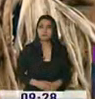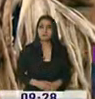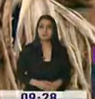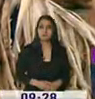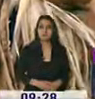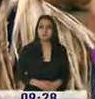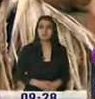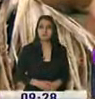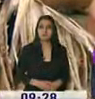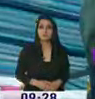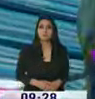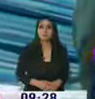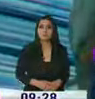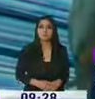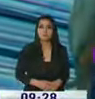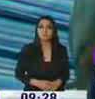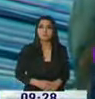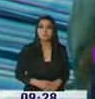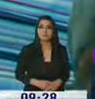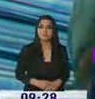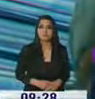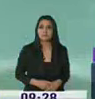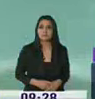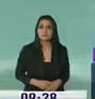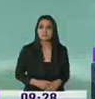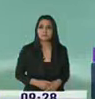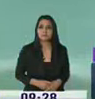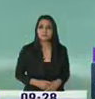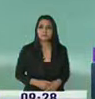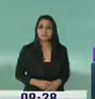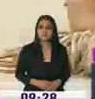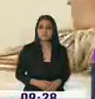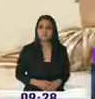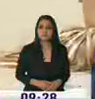Desde la provincia de Manabí informa.